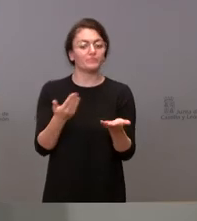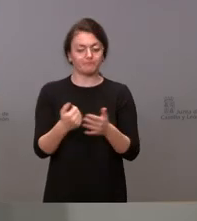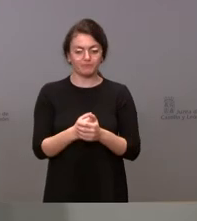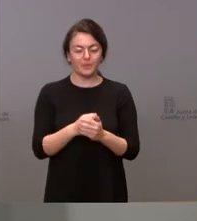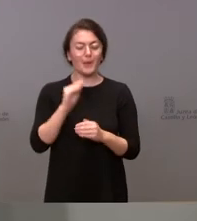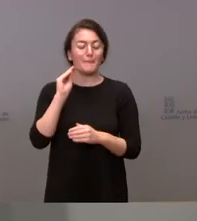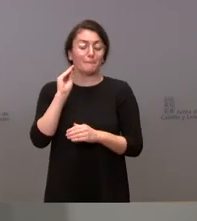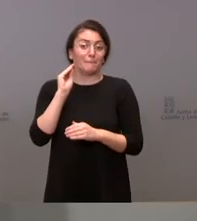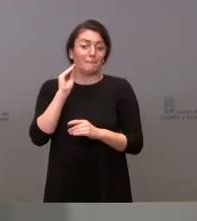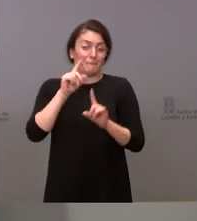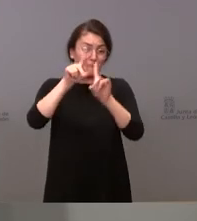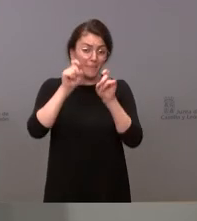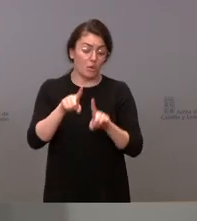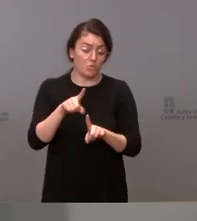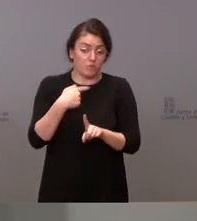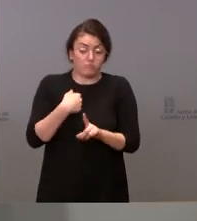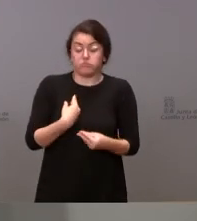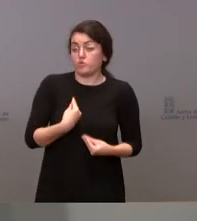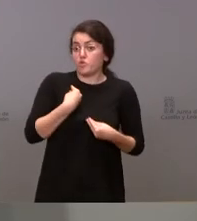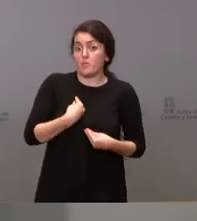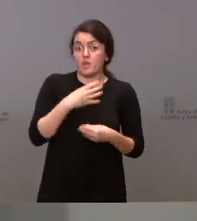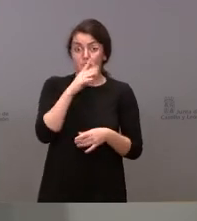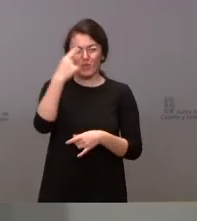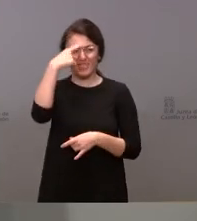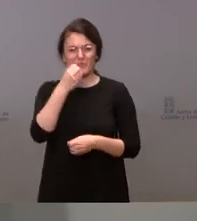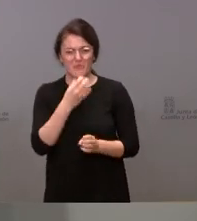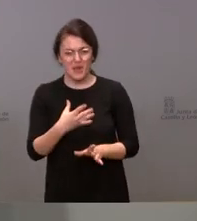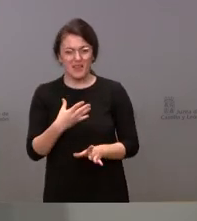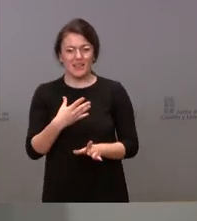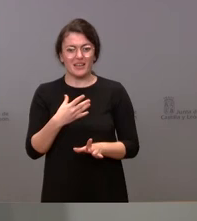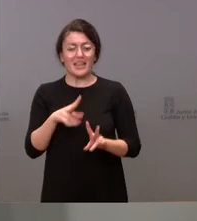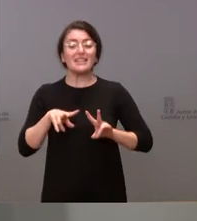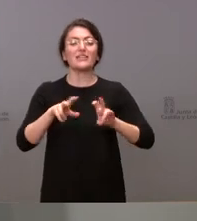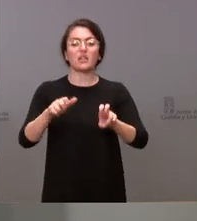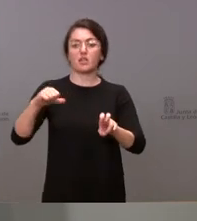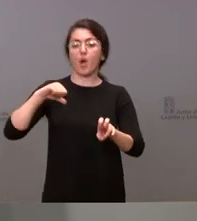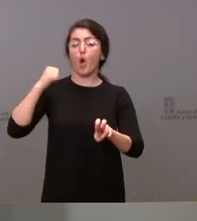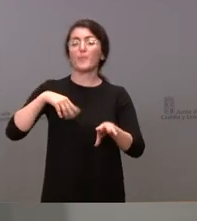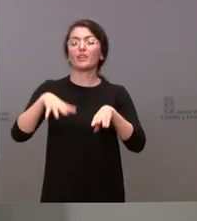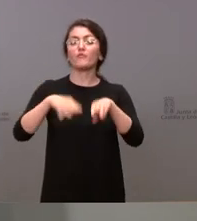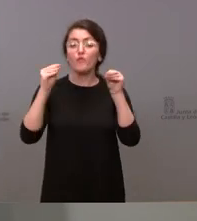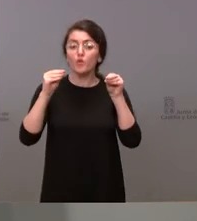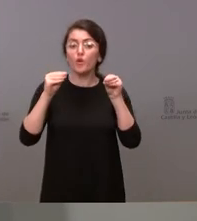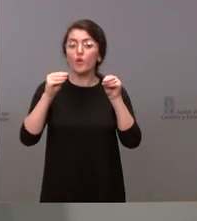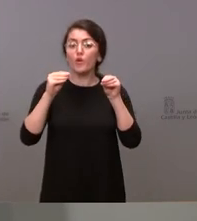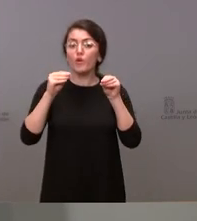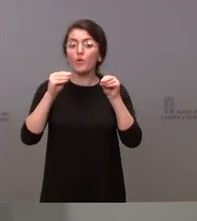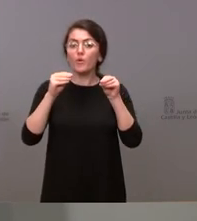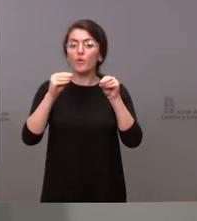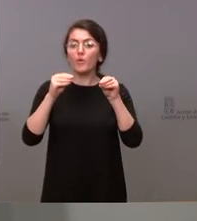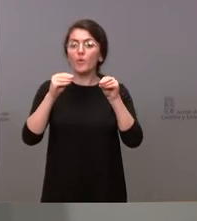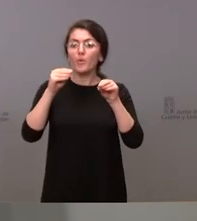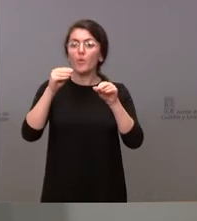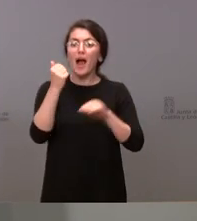pregunta he de decirle que me sorprende porque usted sabe bien que la iniciativa del Hospital de Burgos ha salido apoyada por un